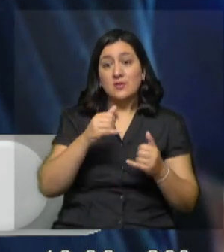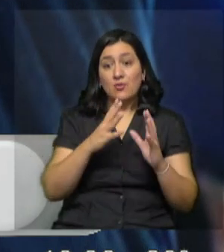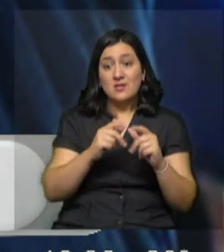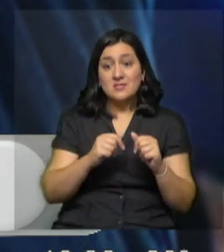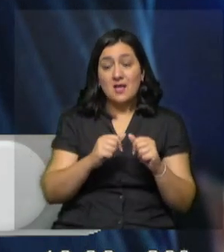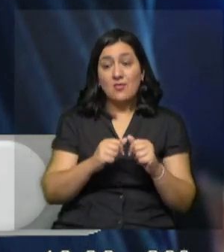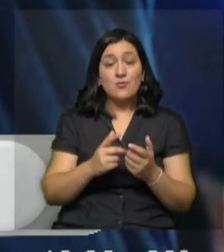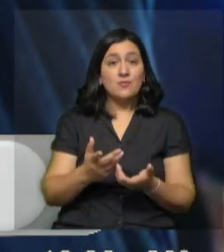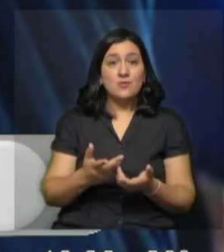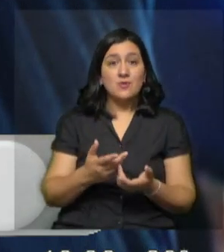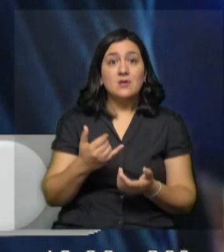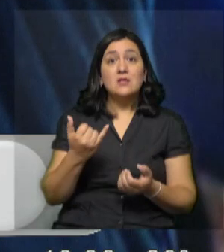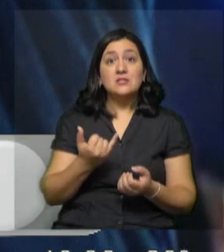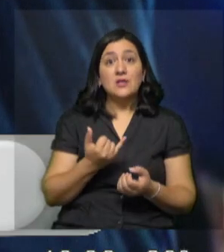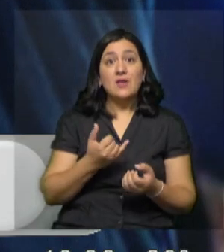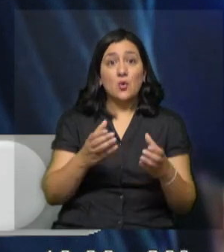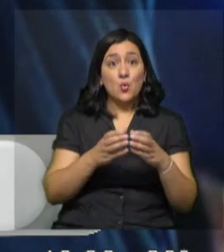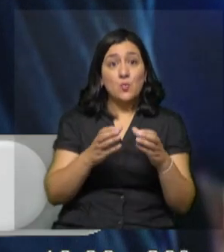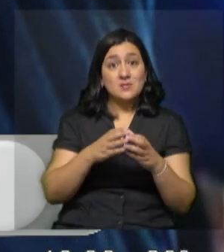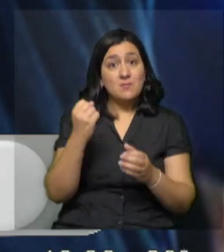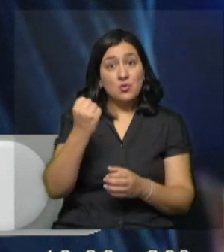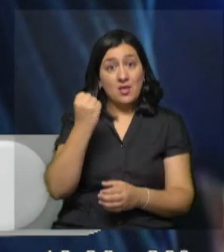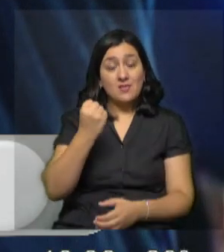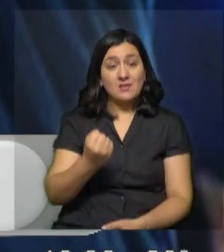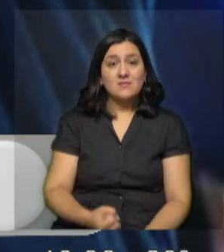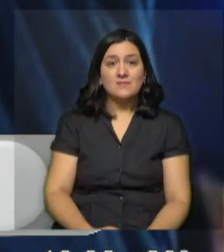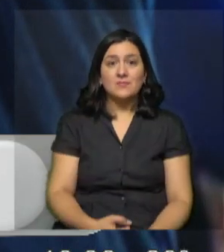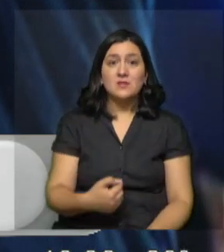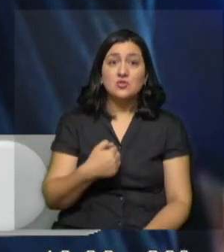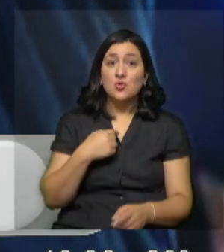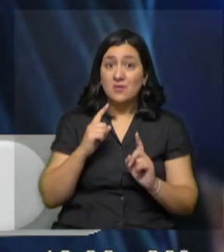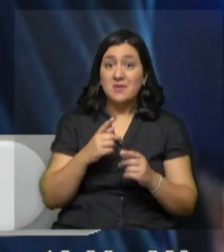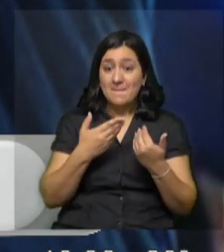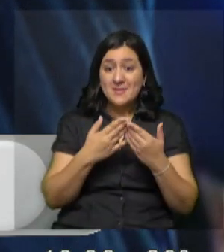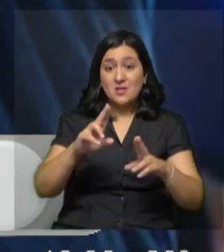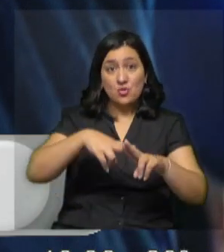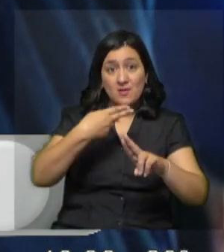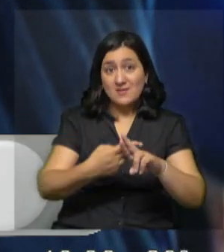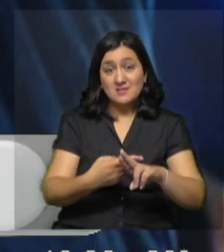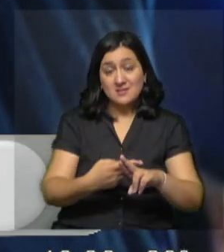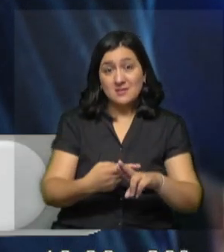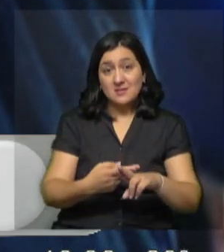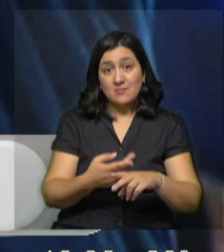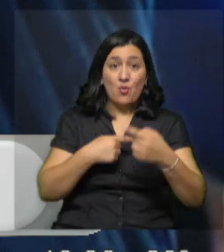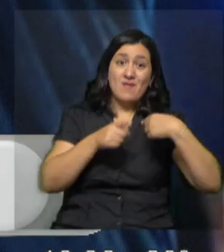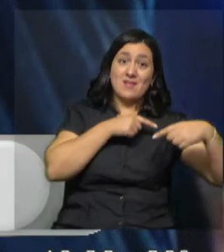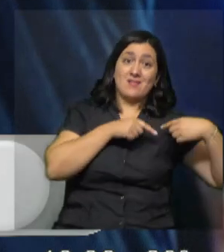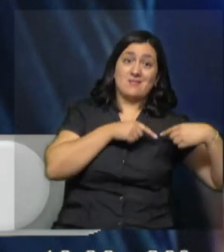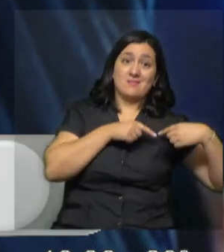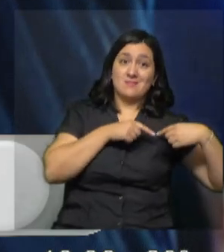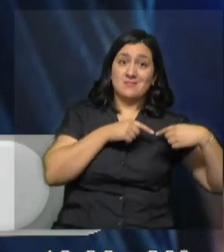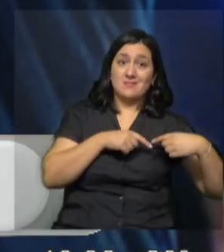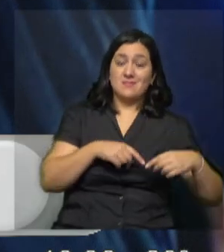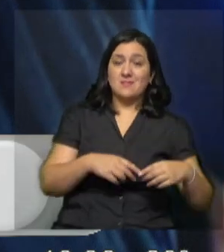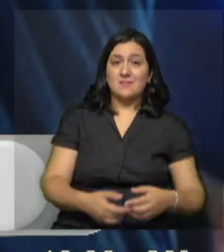ya estaban surgiendo clubes importantes del medio, y yo tenía que empezar de cero, porque era volver a la raíz,